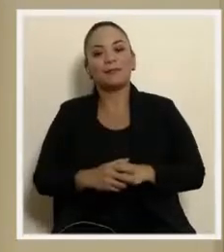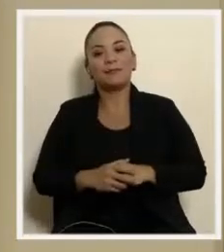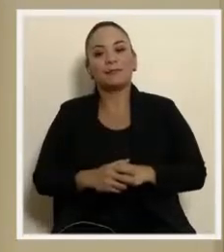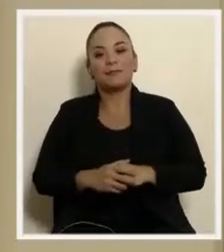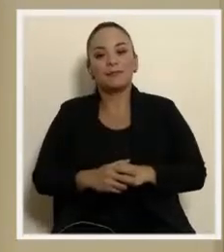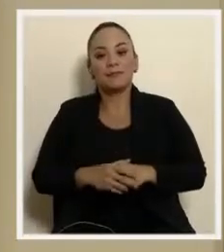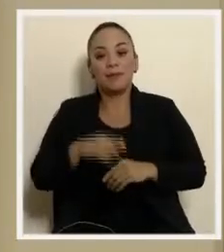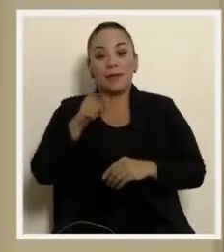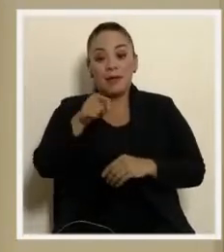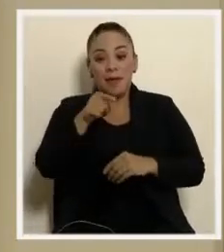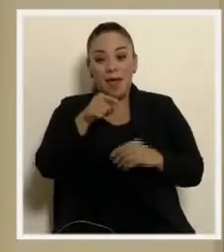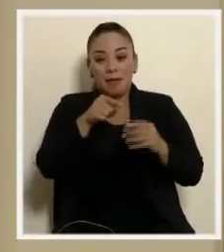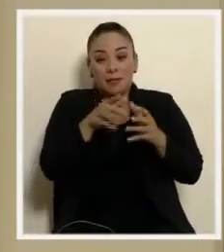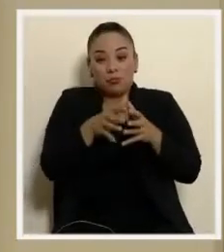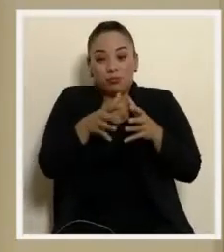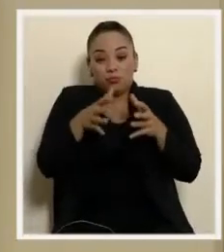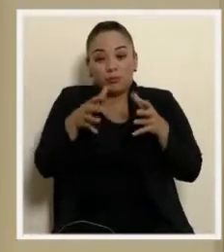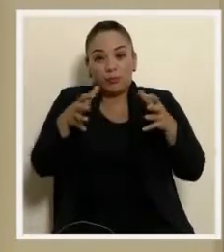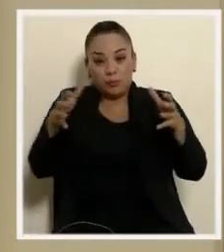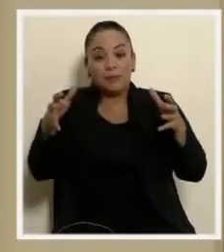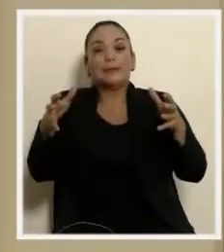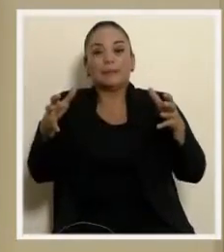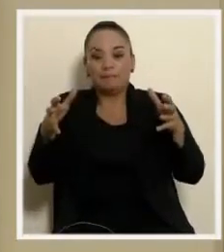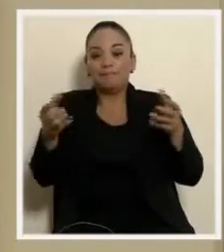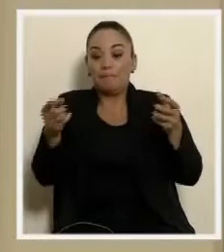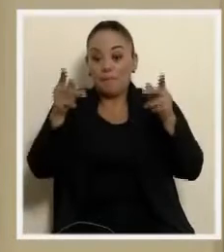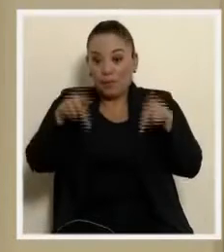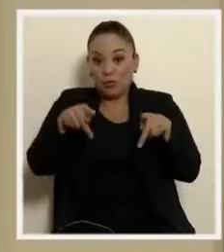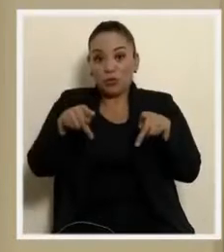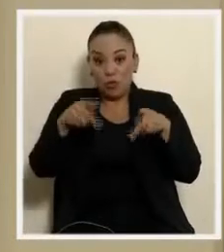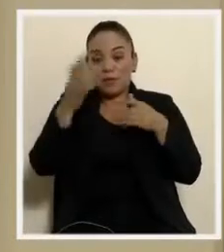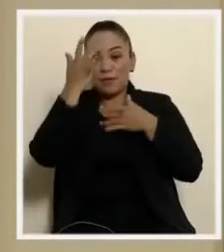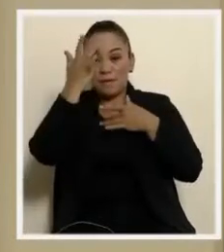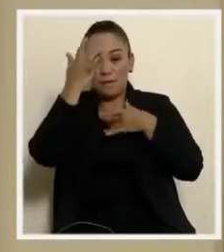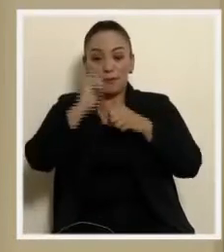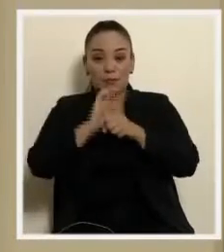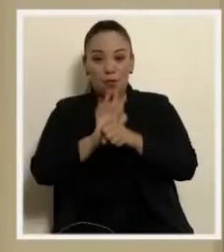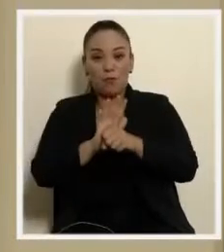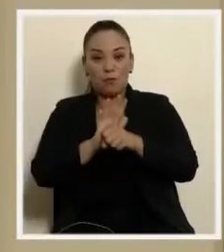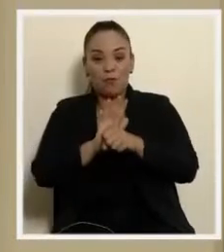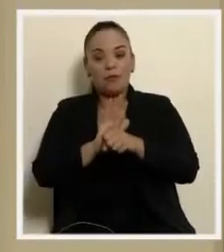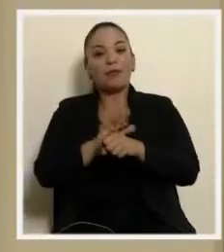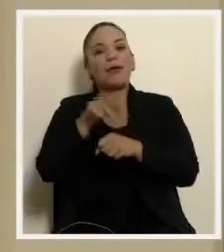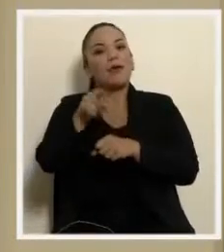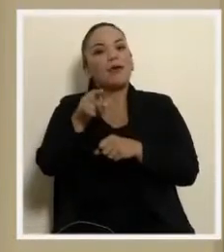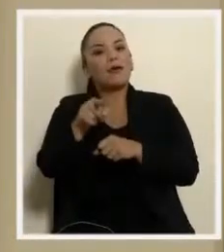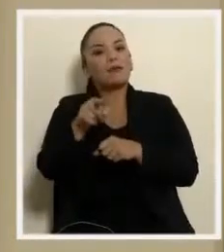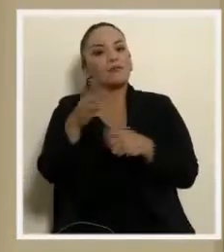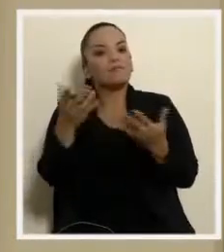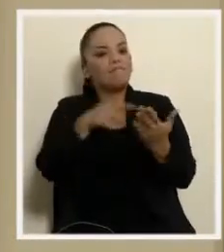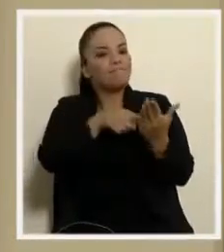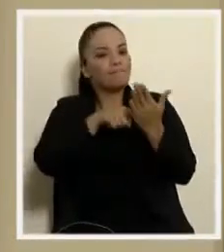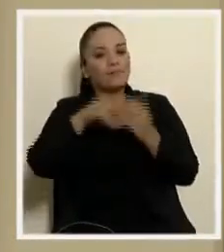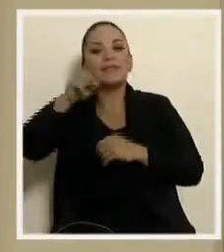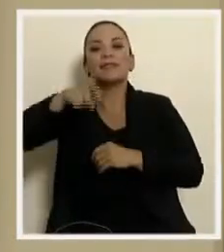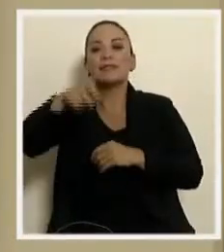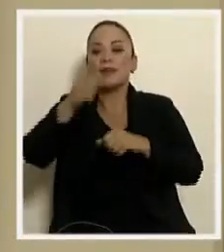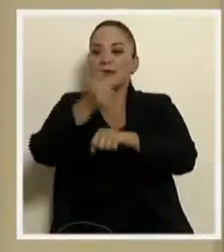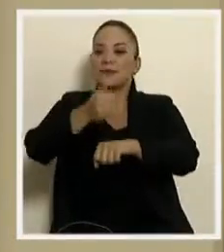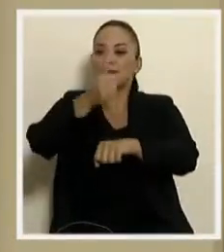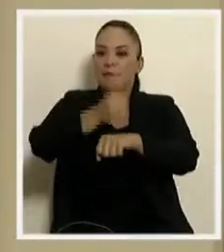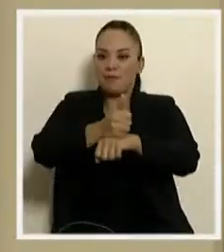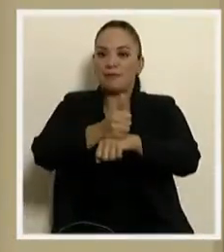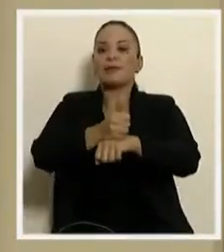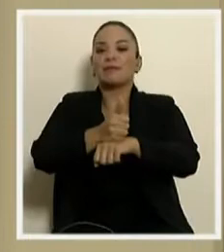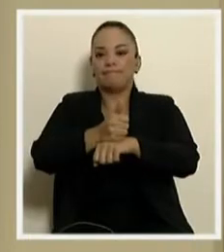Este aumento tan acelerado de casos nos lleva a la necesidad de establecer la condición de